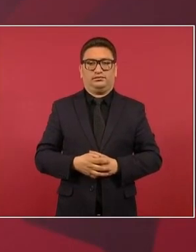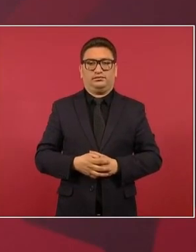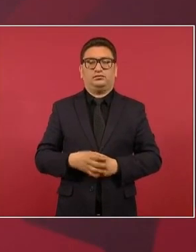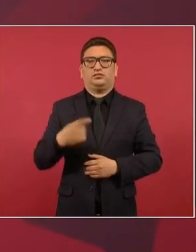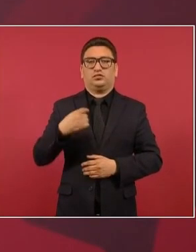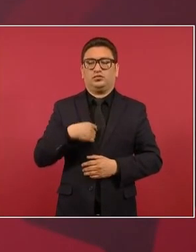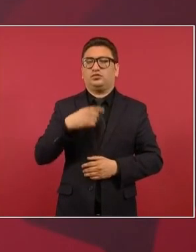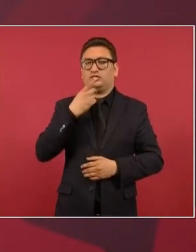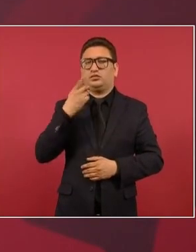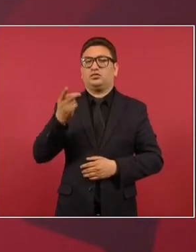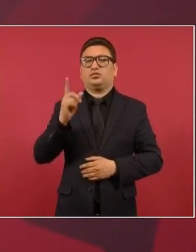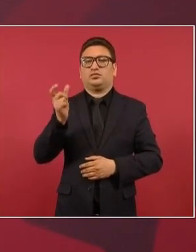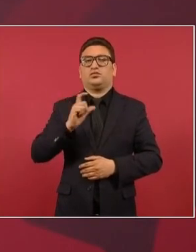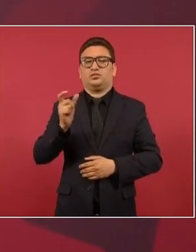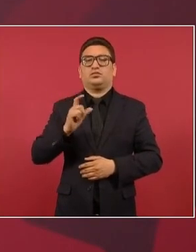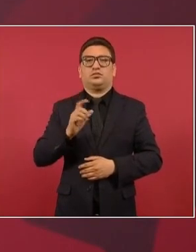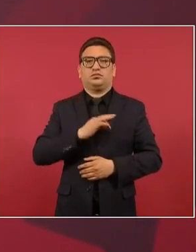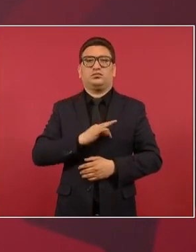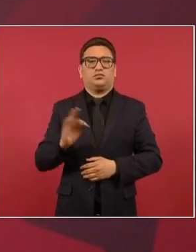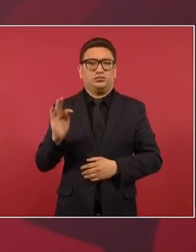les diga cuándo puedo